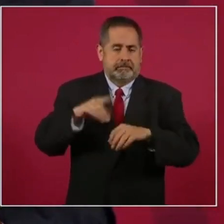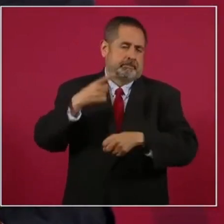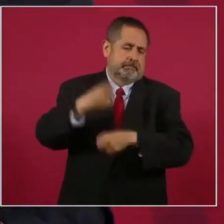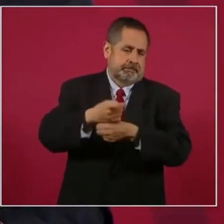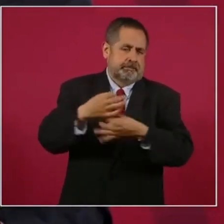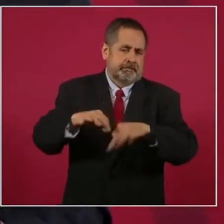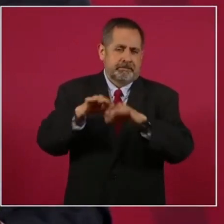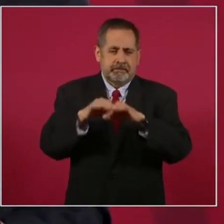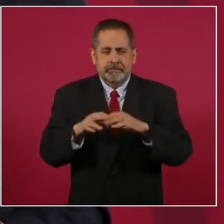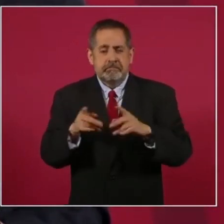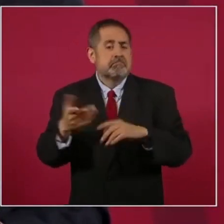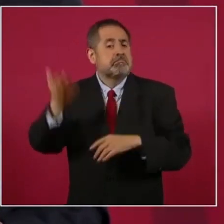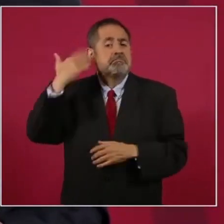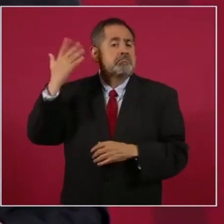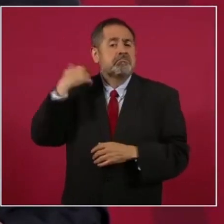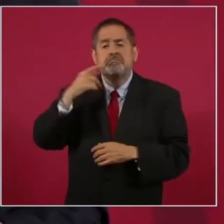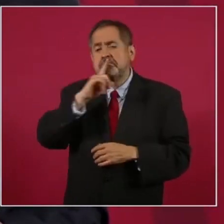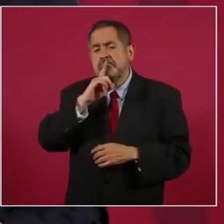prima indispensable.